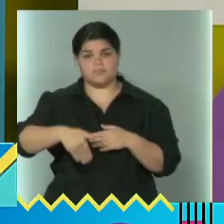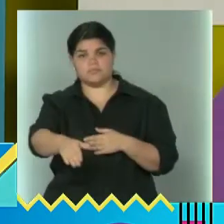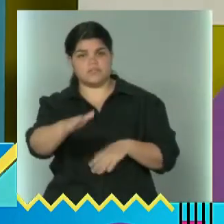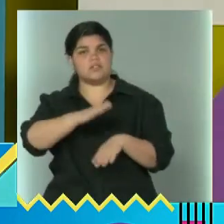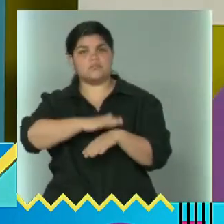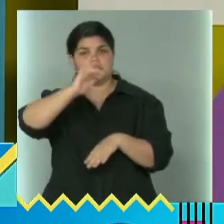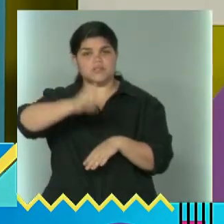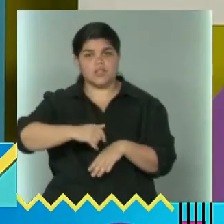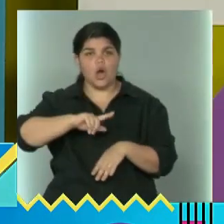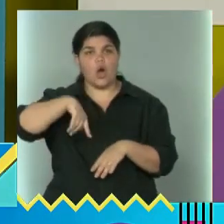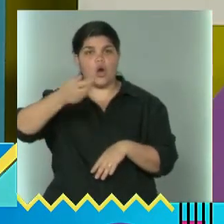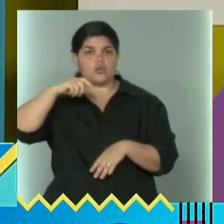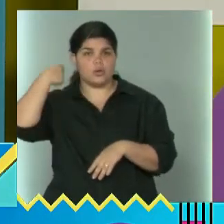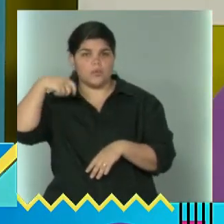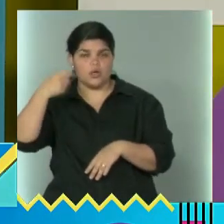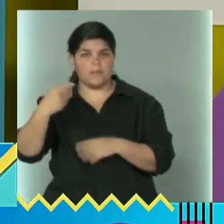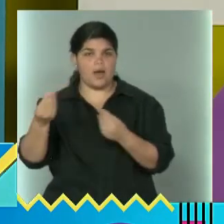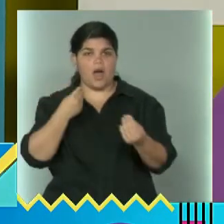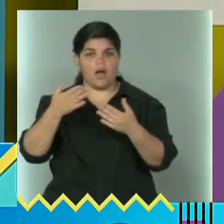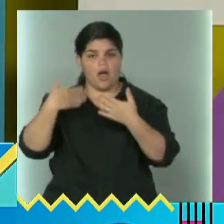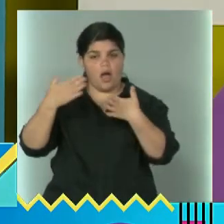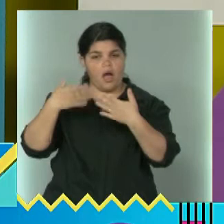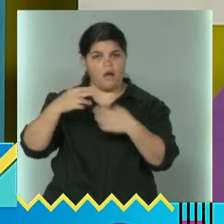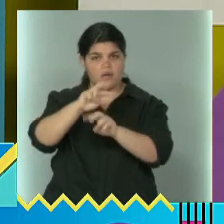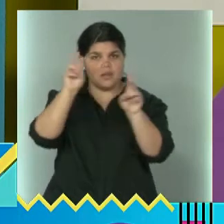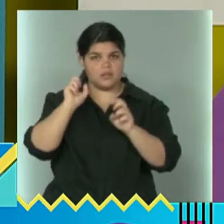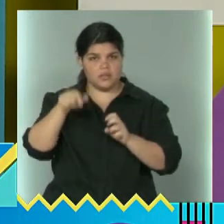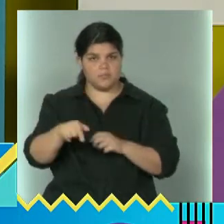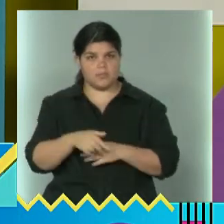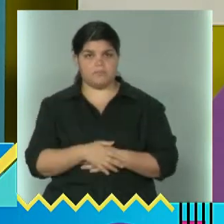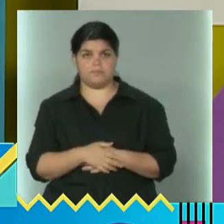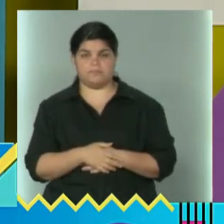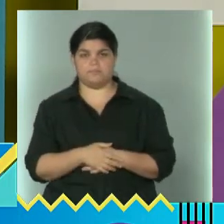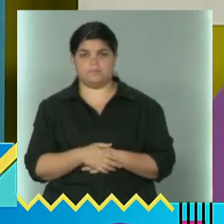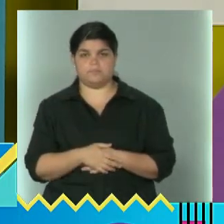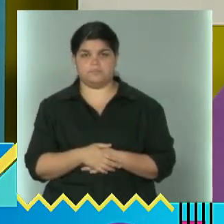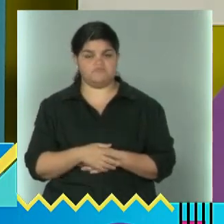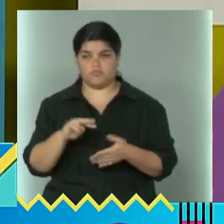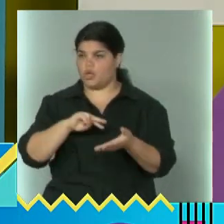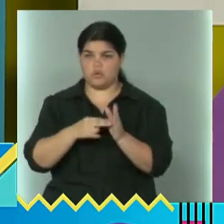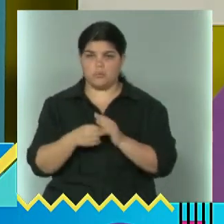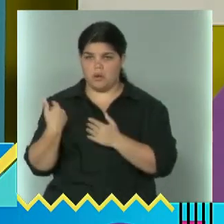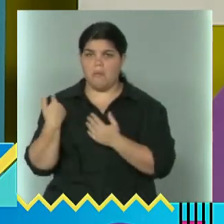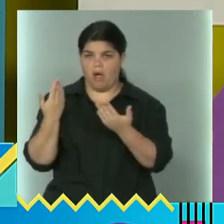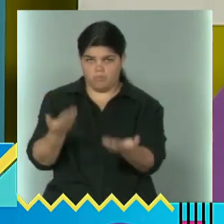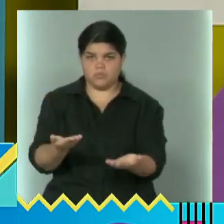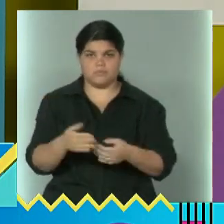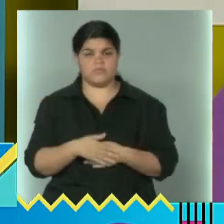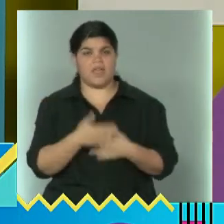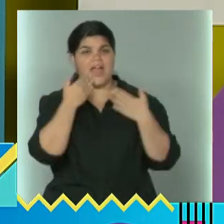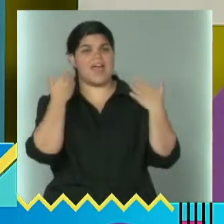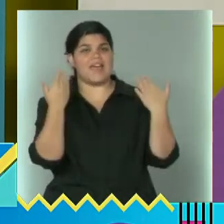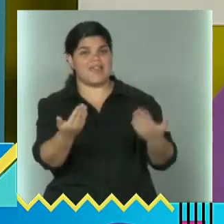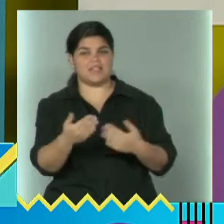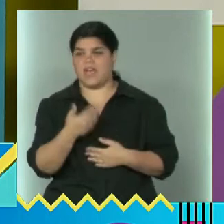compromiso de otro programa también para poder seguir hablando acerca del coaching. Ningún problema, siempre a disposición. Muchísimas gracias. Fernanda,